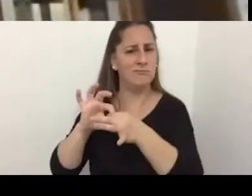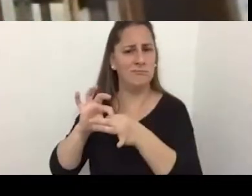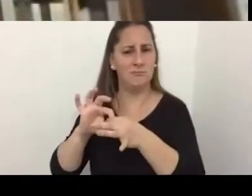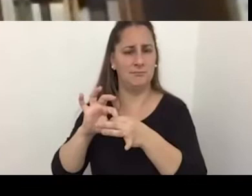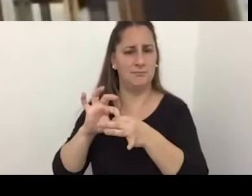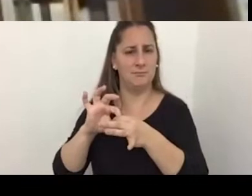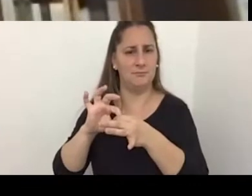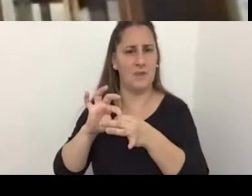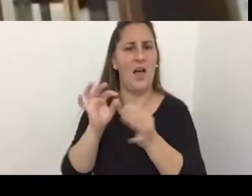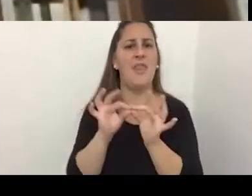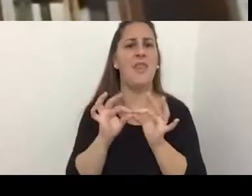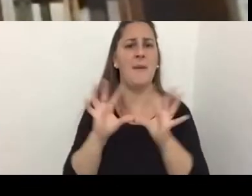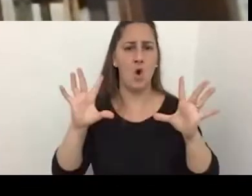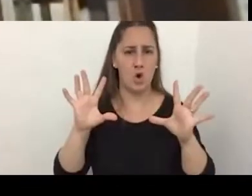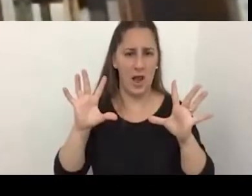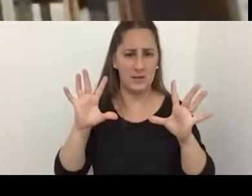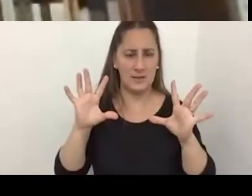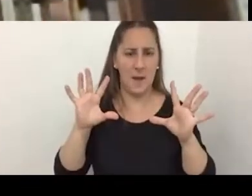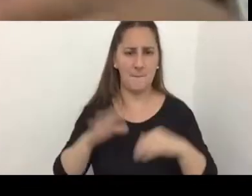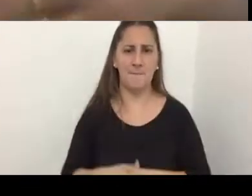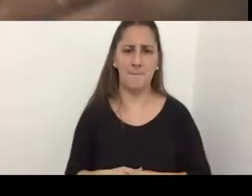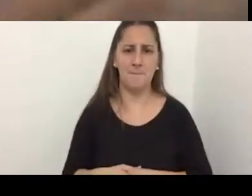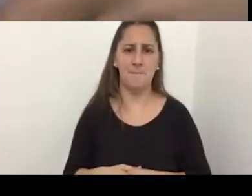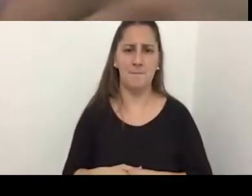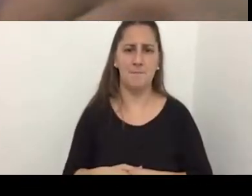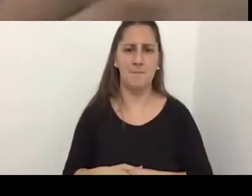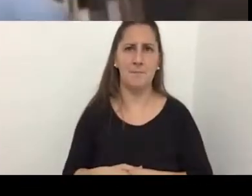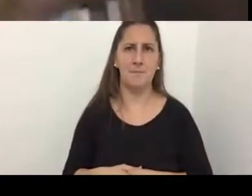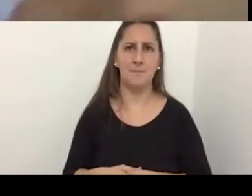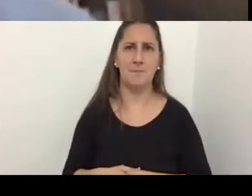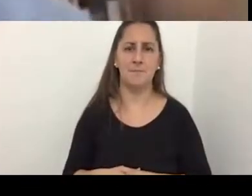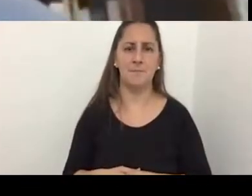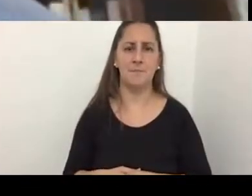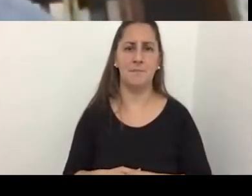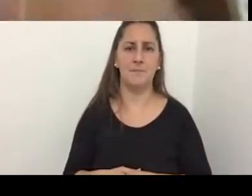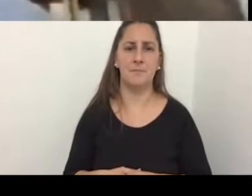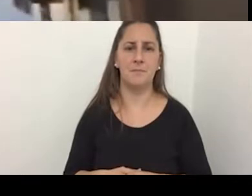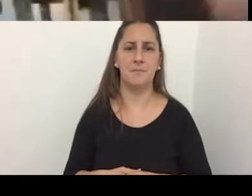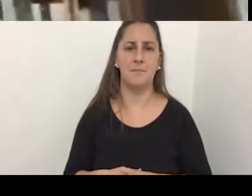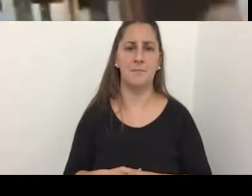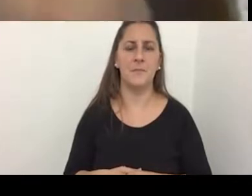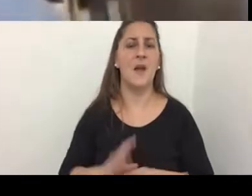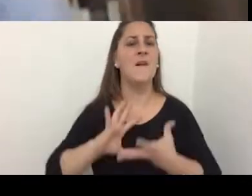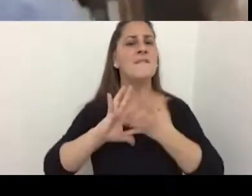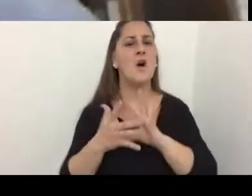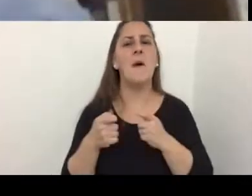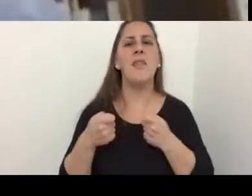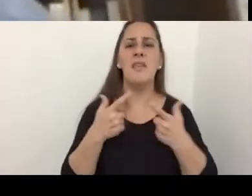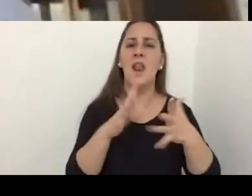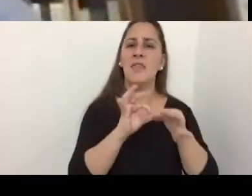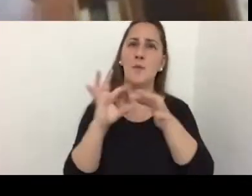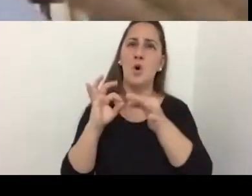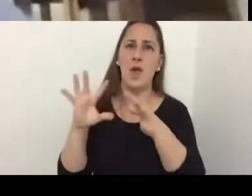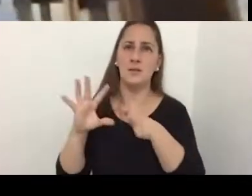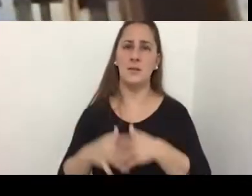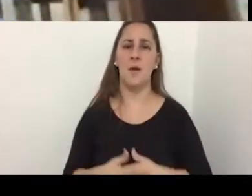la democracia, ¿no? que señalaba antes. O sea, el efecto democratizador para las relaciones laborales y para la